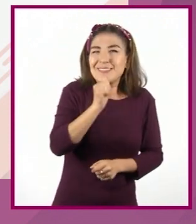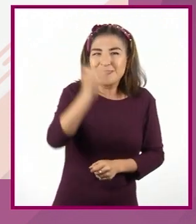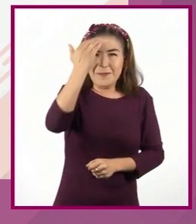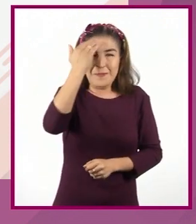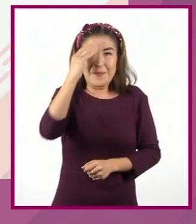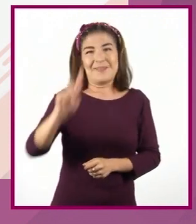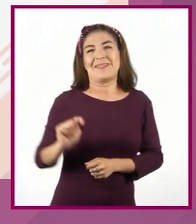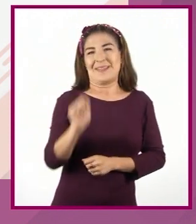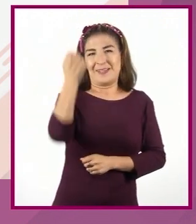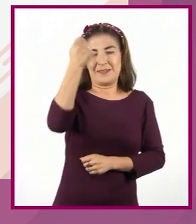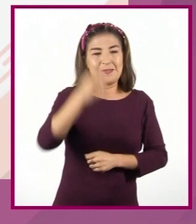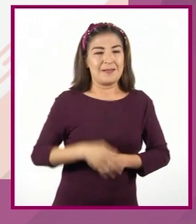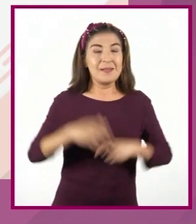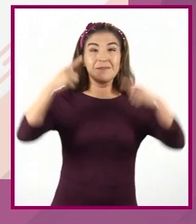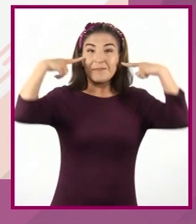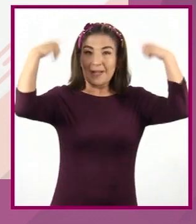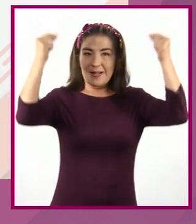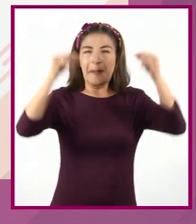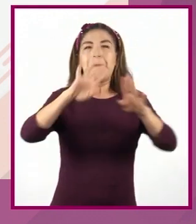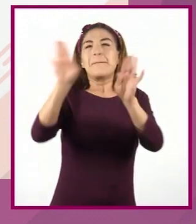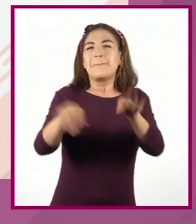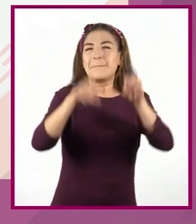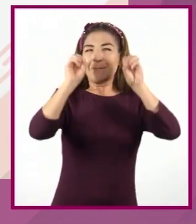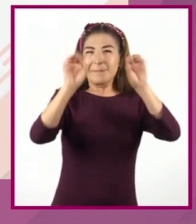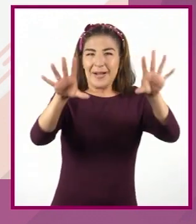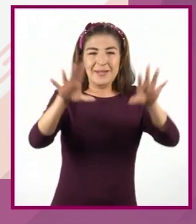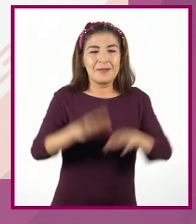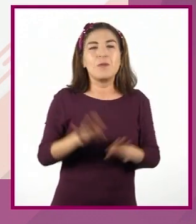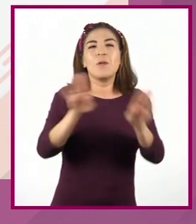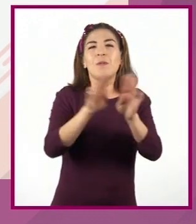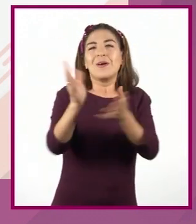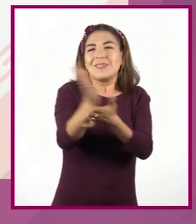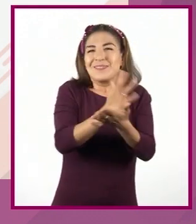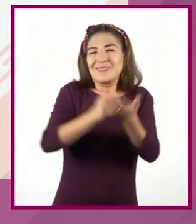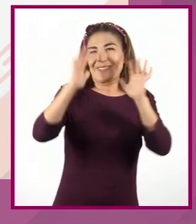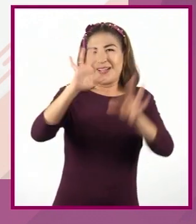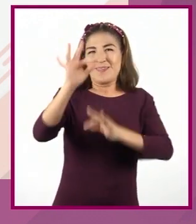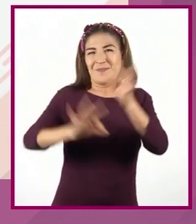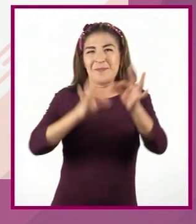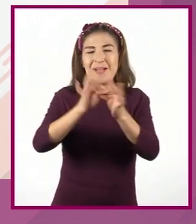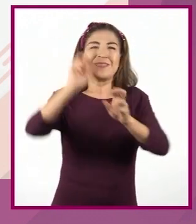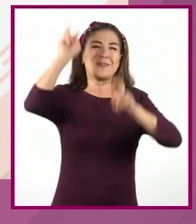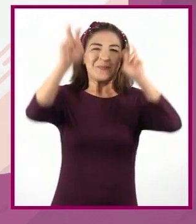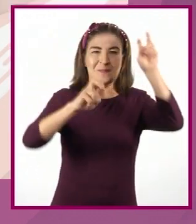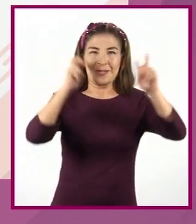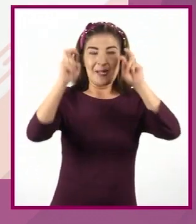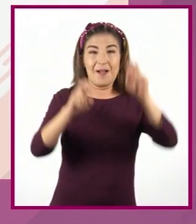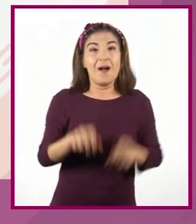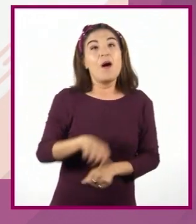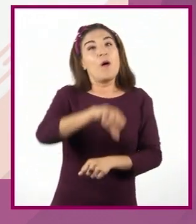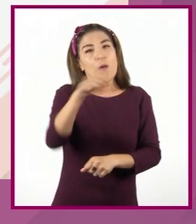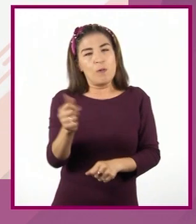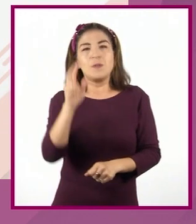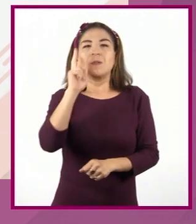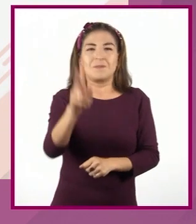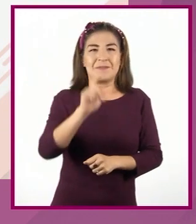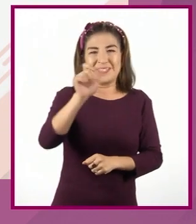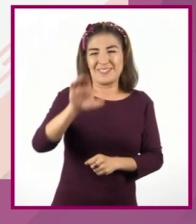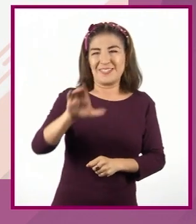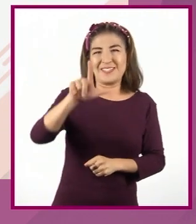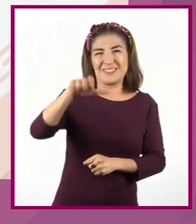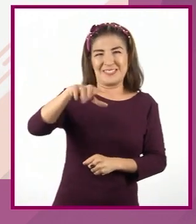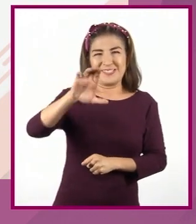tecnología. Hada, magia, deseo cumplido, fantasía. Ahora veamos qué son los clichés, ¿les